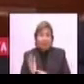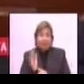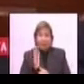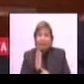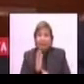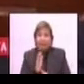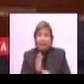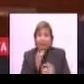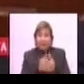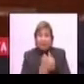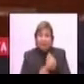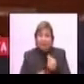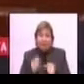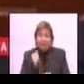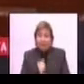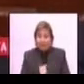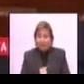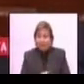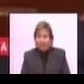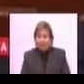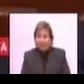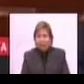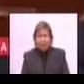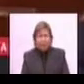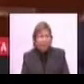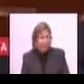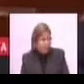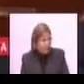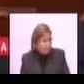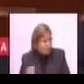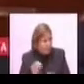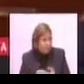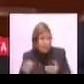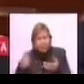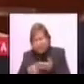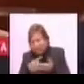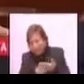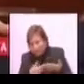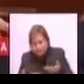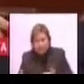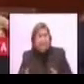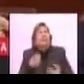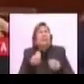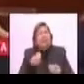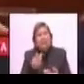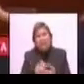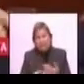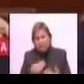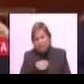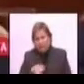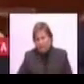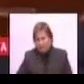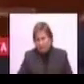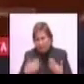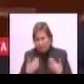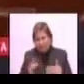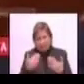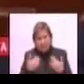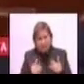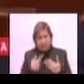una cuestión de confianza. Y entonces nuevamente la discusión, ¿por qué tiene que presentar una cuestión de confianza un ministro que ya tiene una